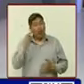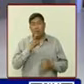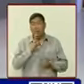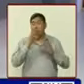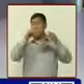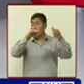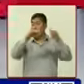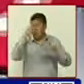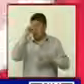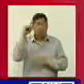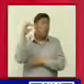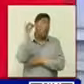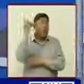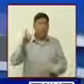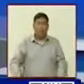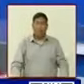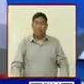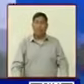para Bolivia.